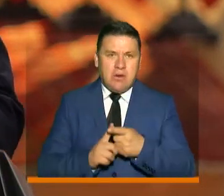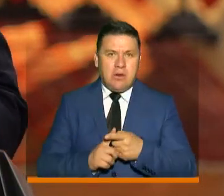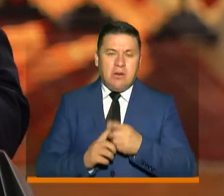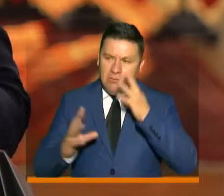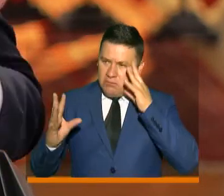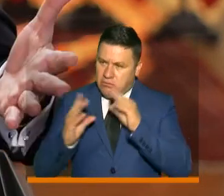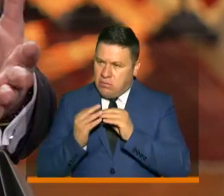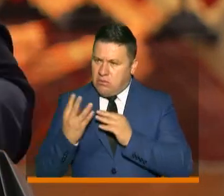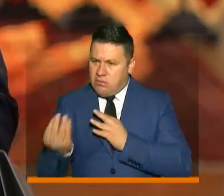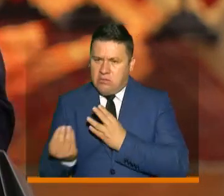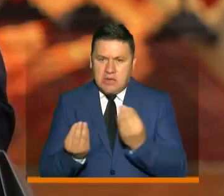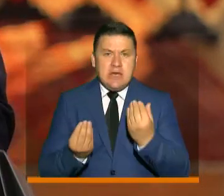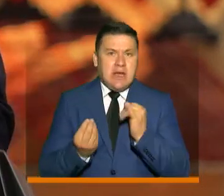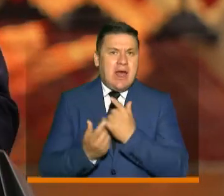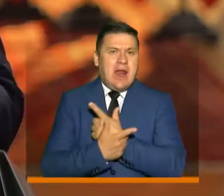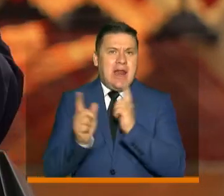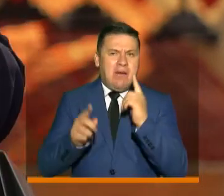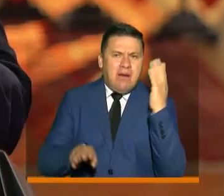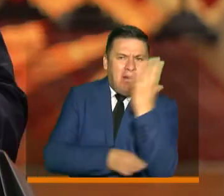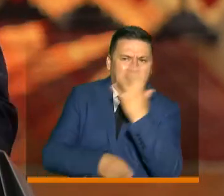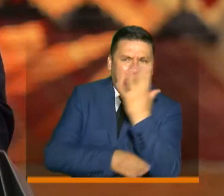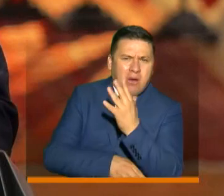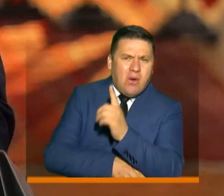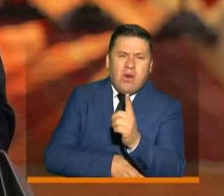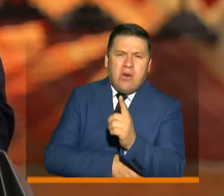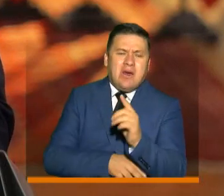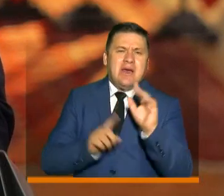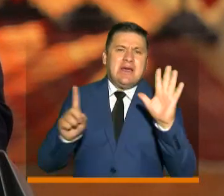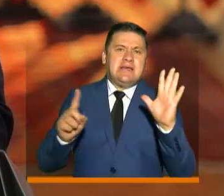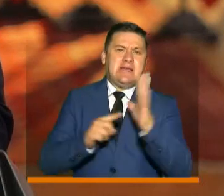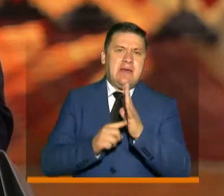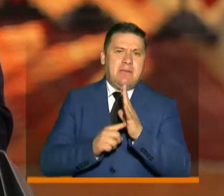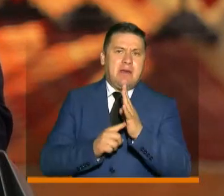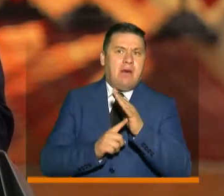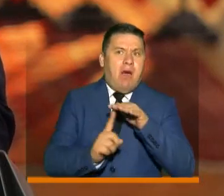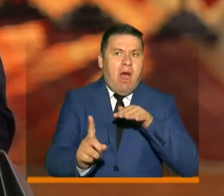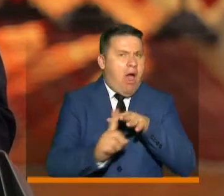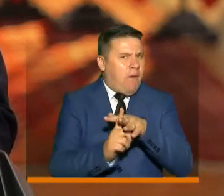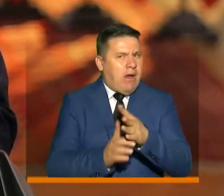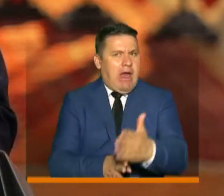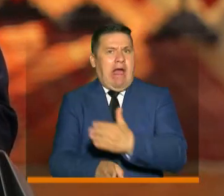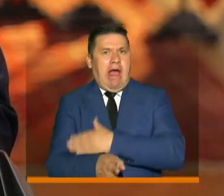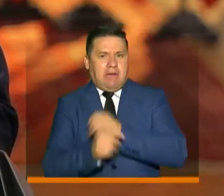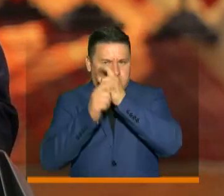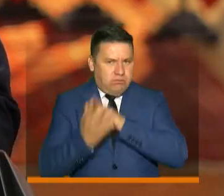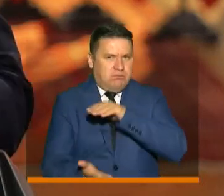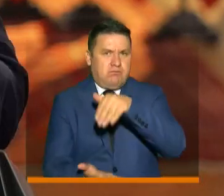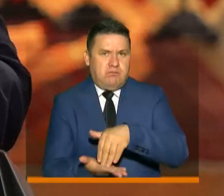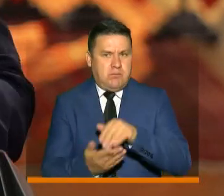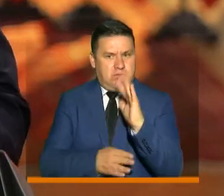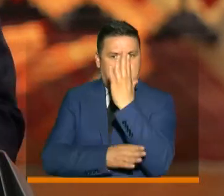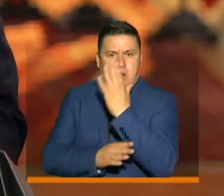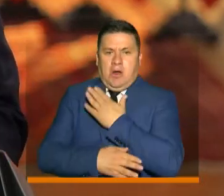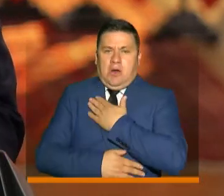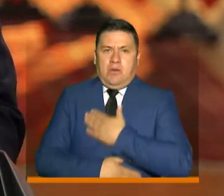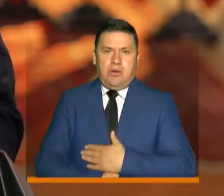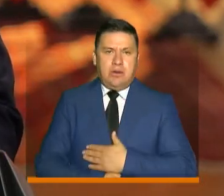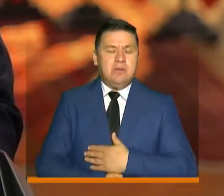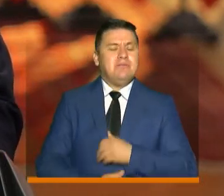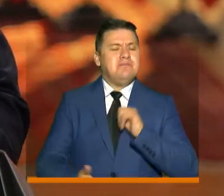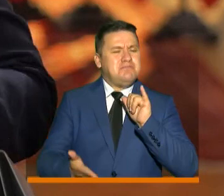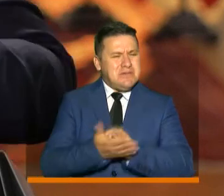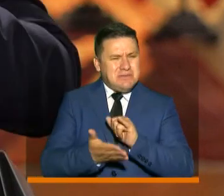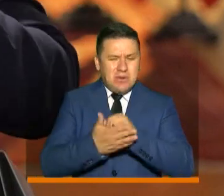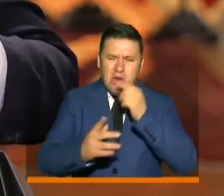artemisa liberamos de la deforestación a más de 6 mil hectáreas de nuestros parques nacionales naturales ese mismo objetivo